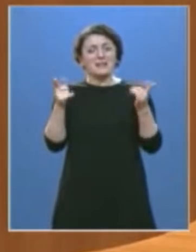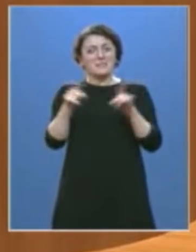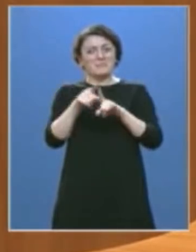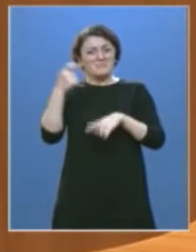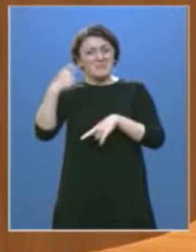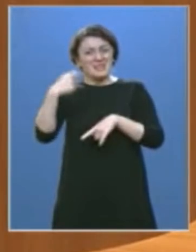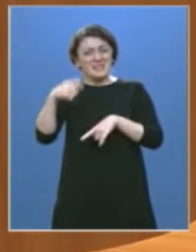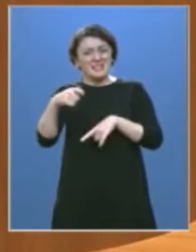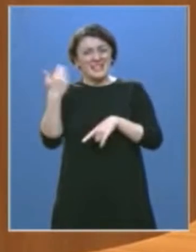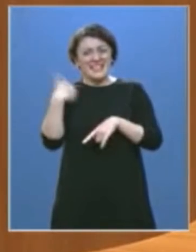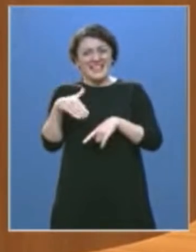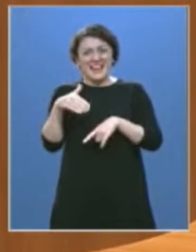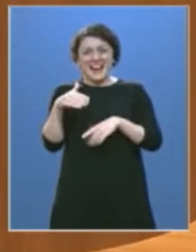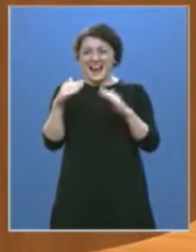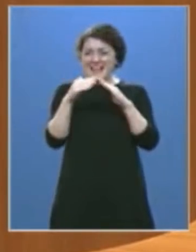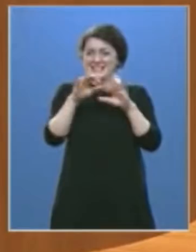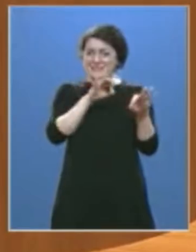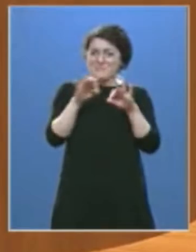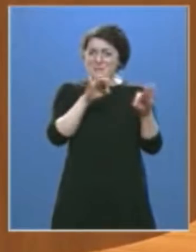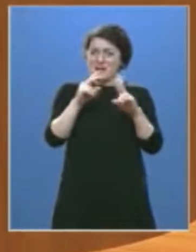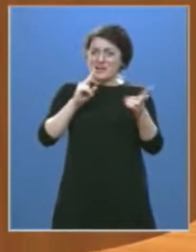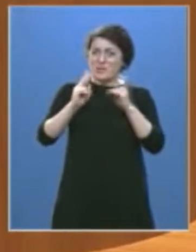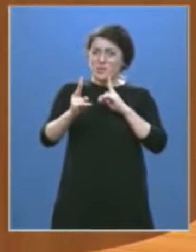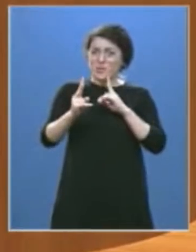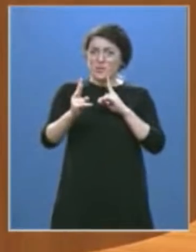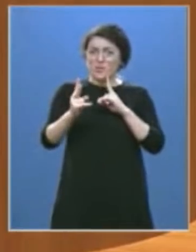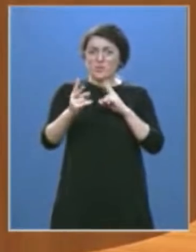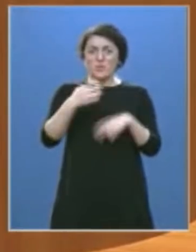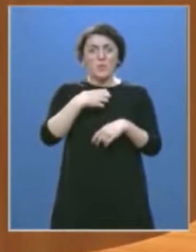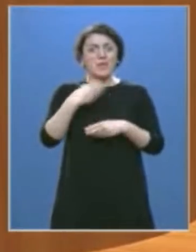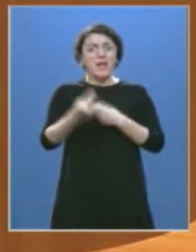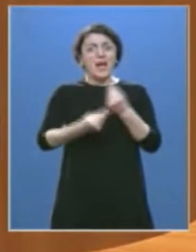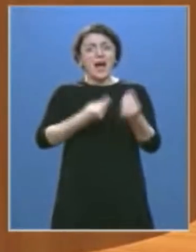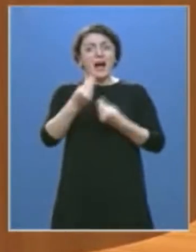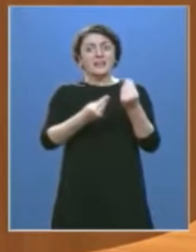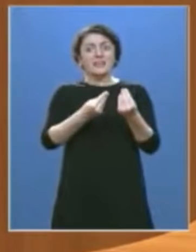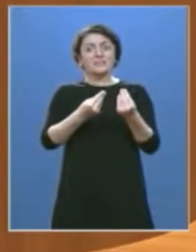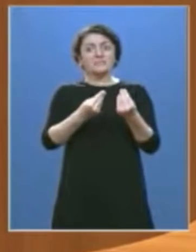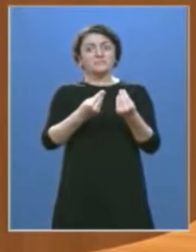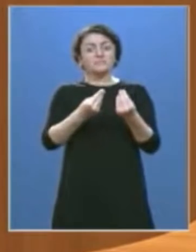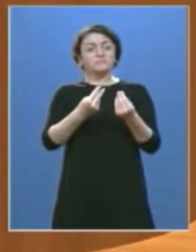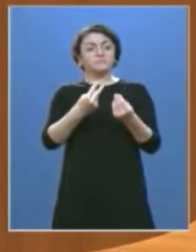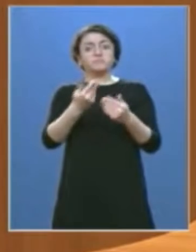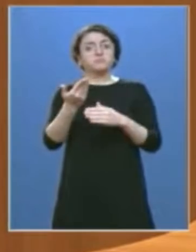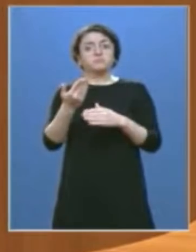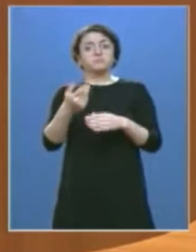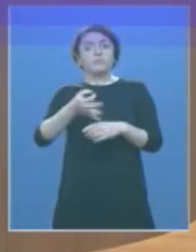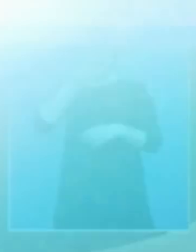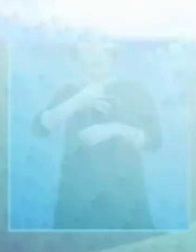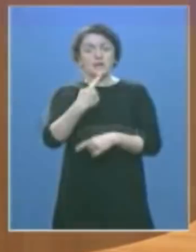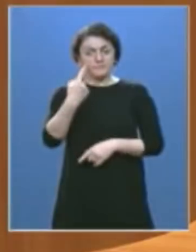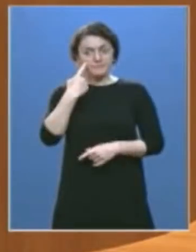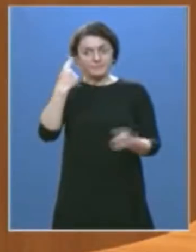as réplicas escritas de casa e que non é capaz de facer unha intervención respondendo ás aseveraciones de seus adversarios